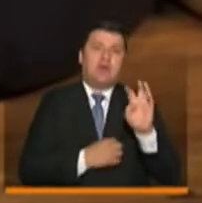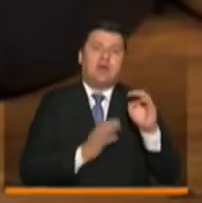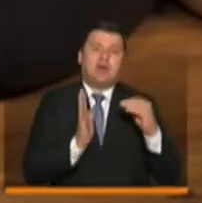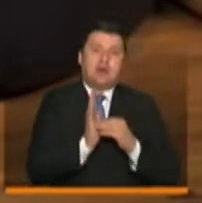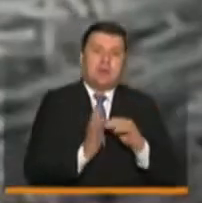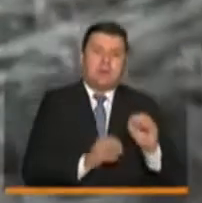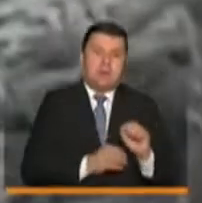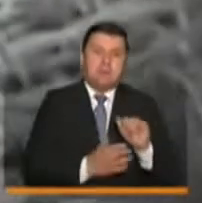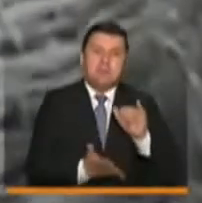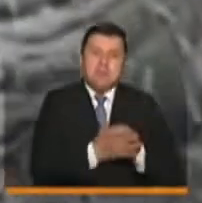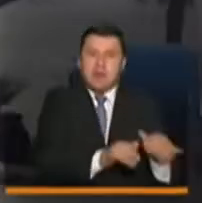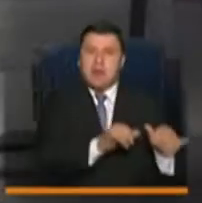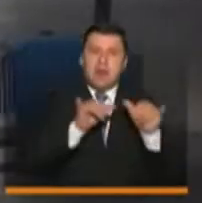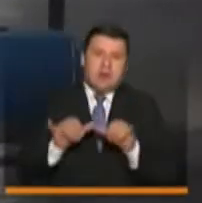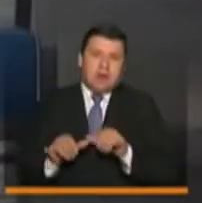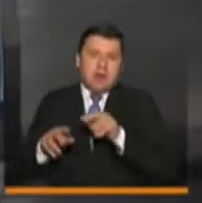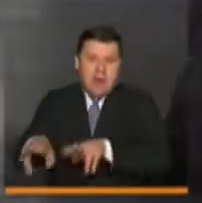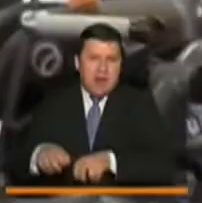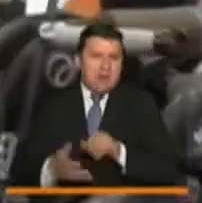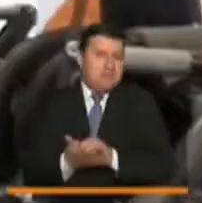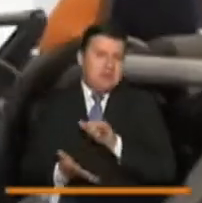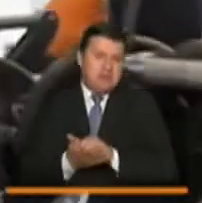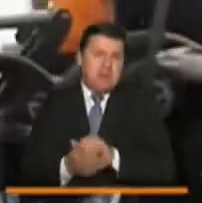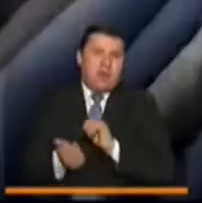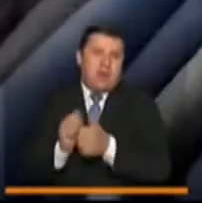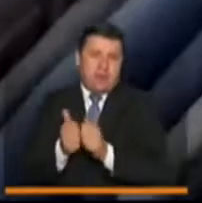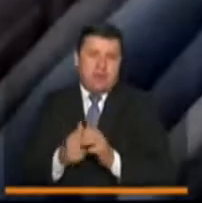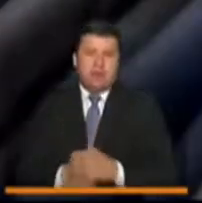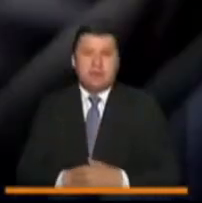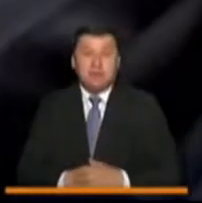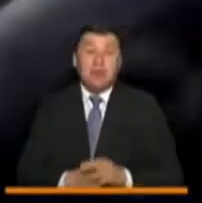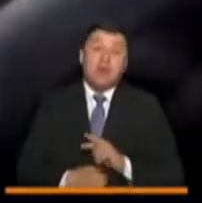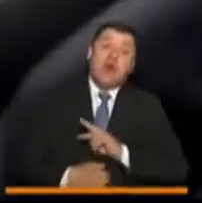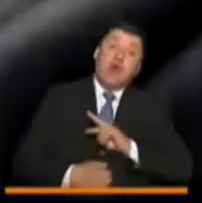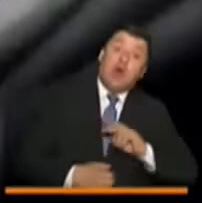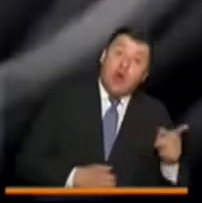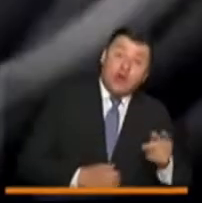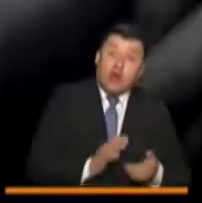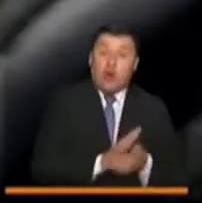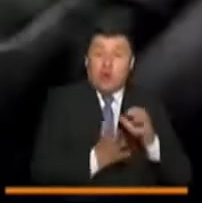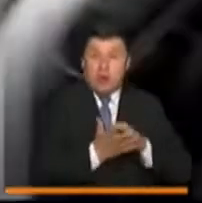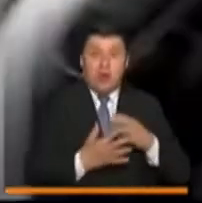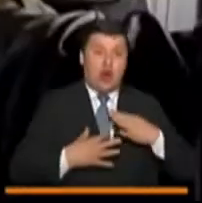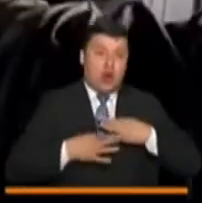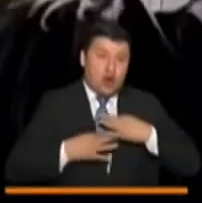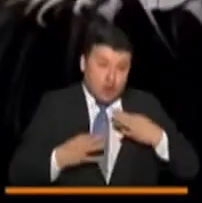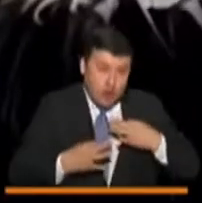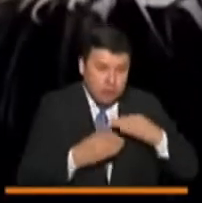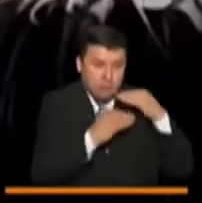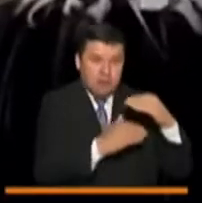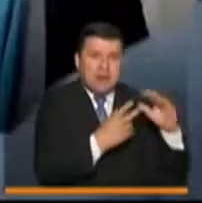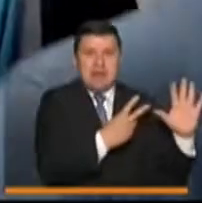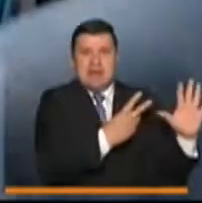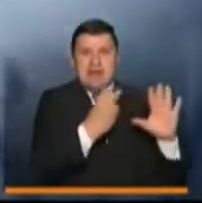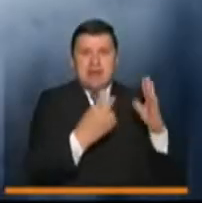2.848.000 pesos, mismo valor para los insumos agropecuarios y deportivos, mientras que para elementos como vestuario el tope es de